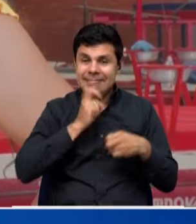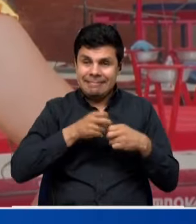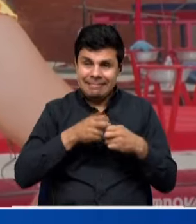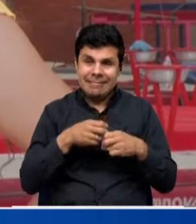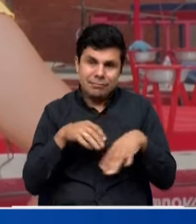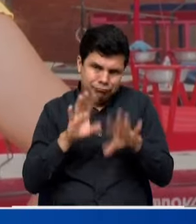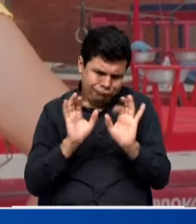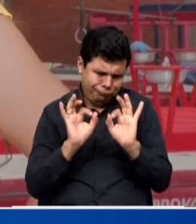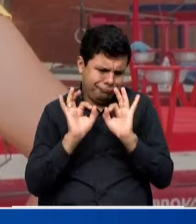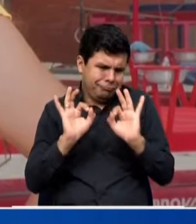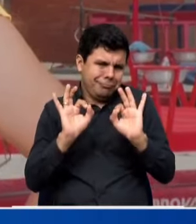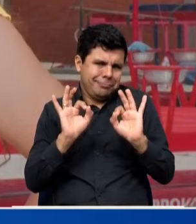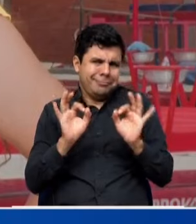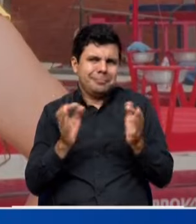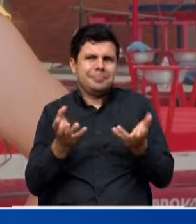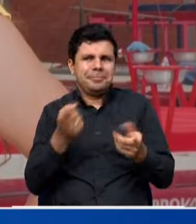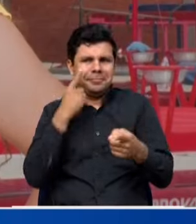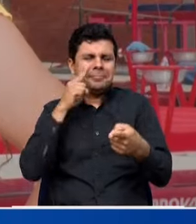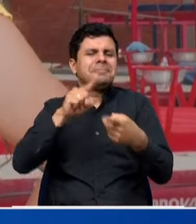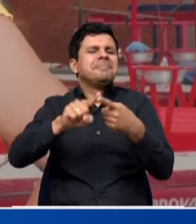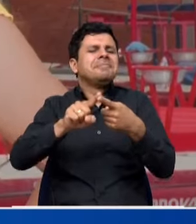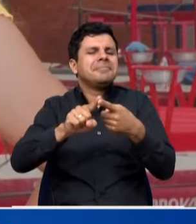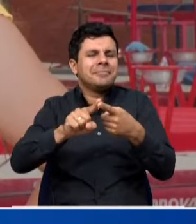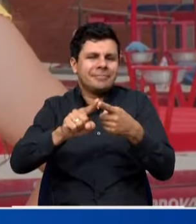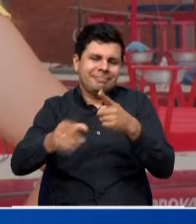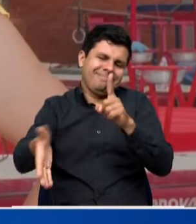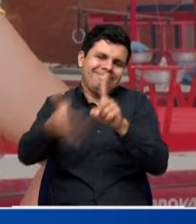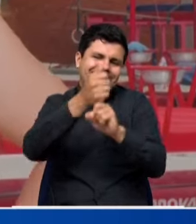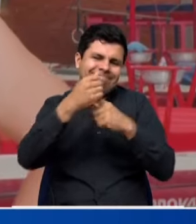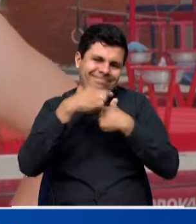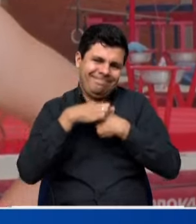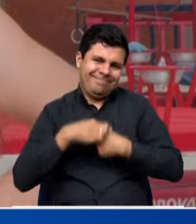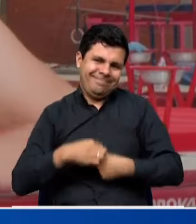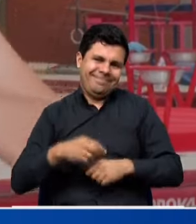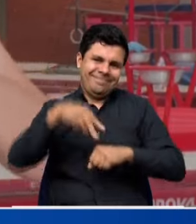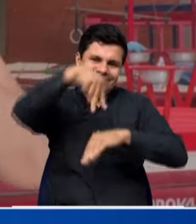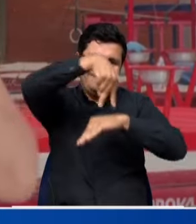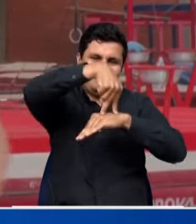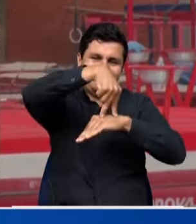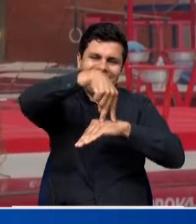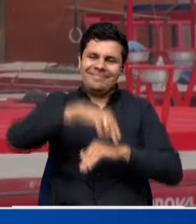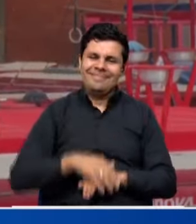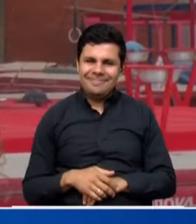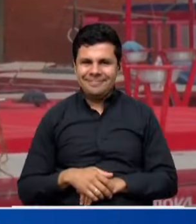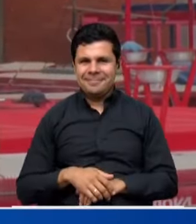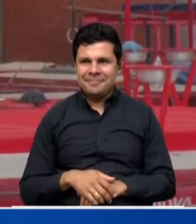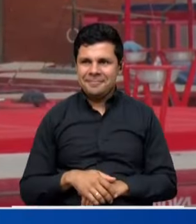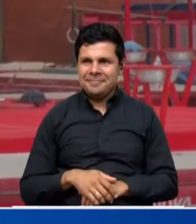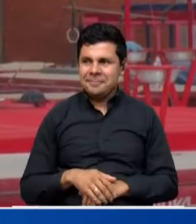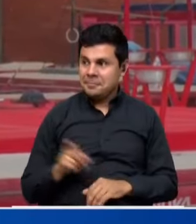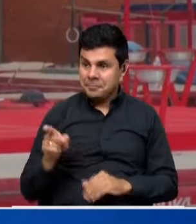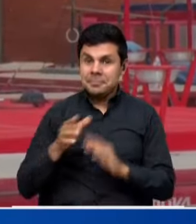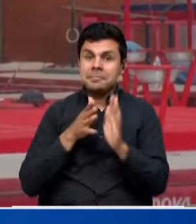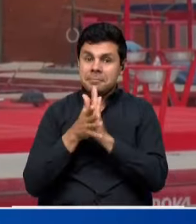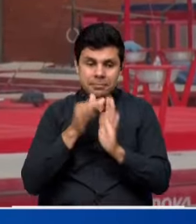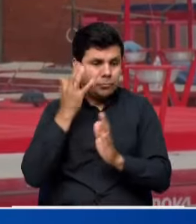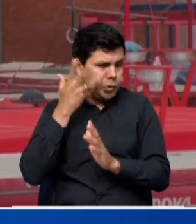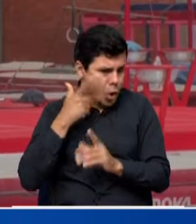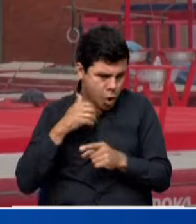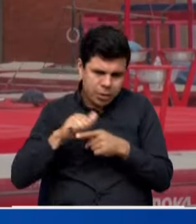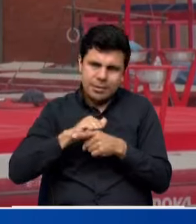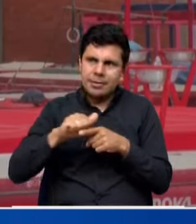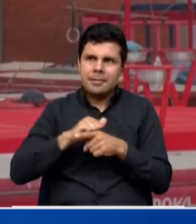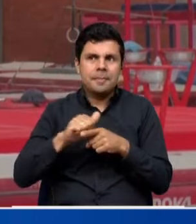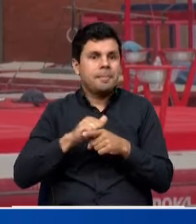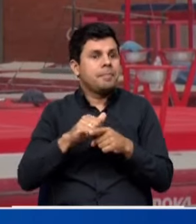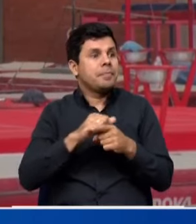pero se logró el objetivo, que era traer una medalla. Yandairon, no importa, como usted dice, todos los días hay que entrenar, y no